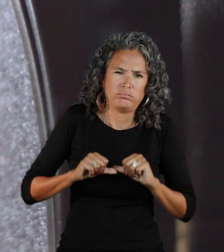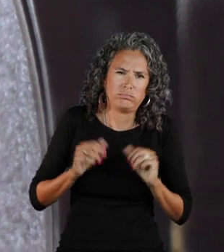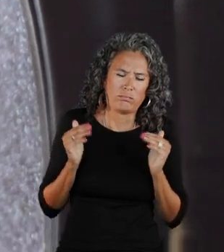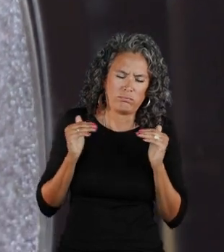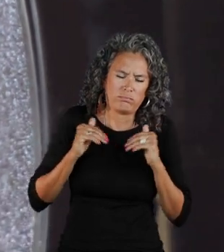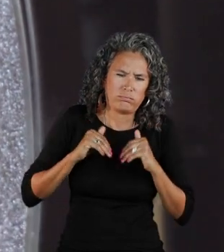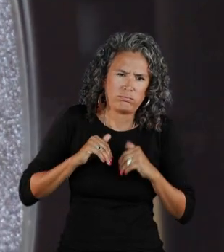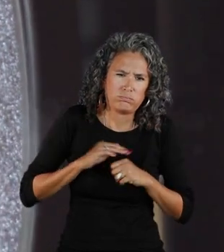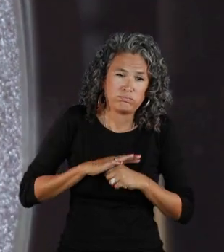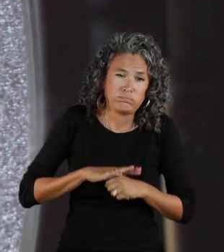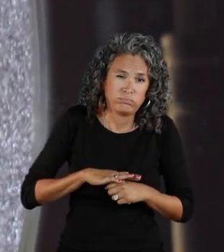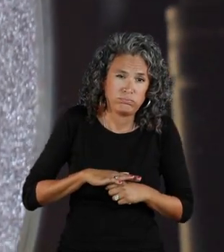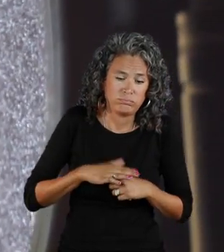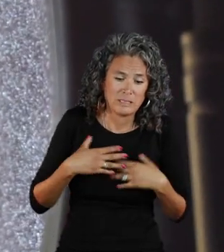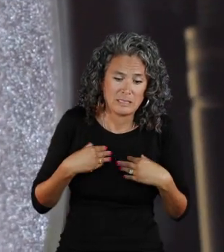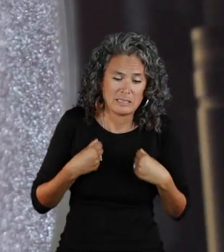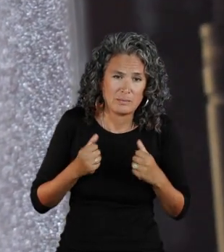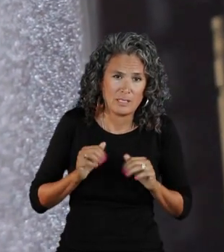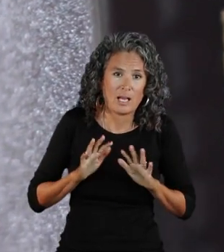sentirse vulnerable